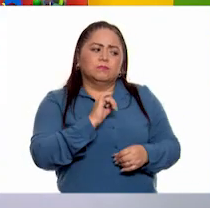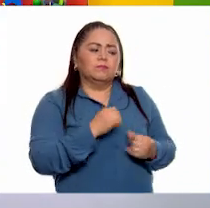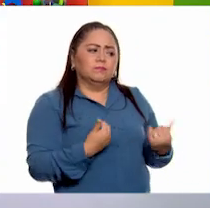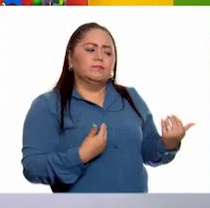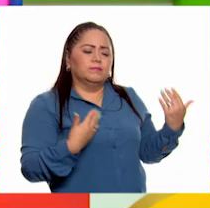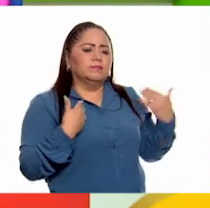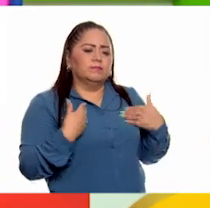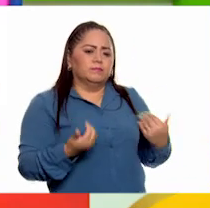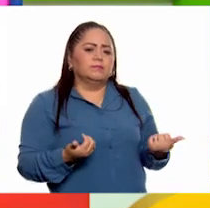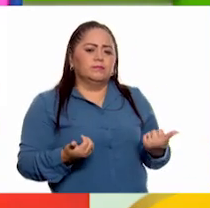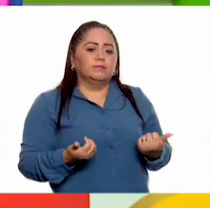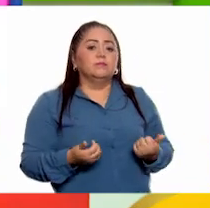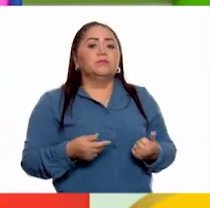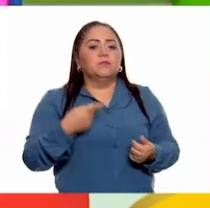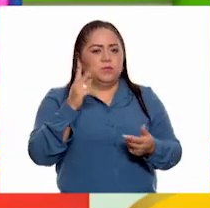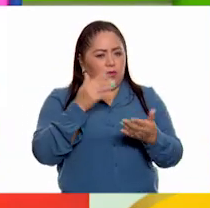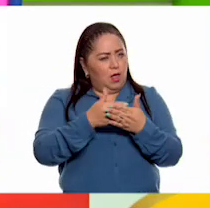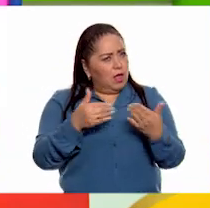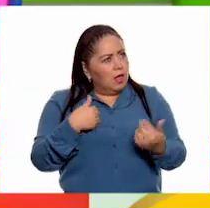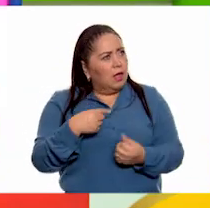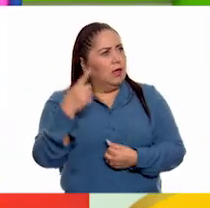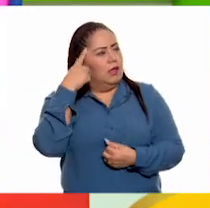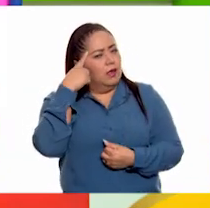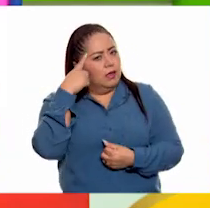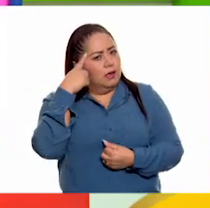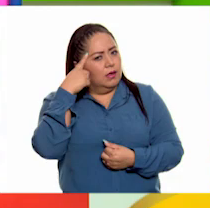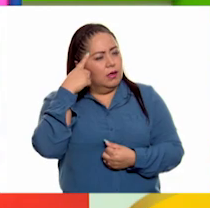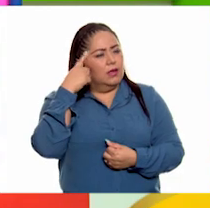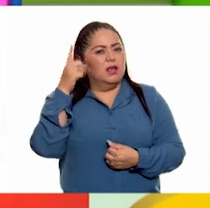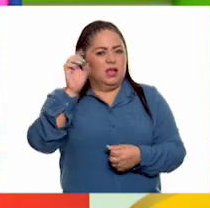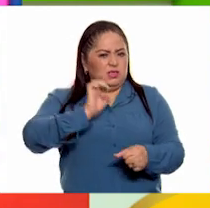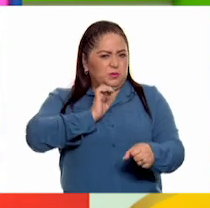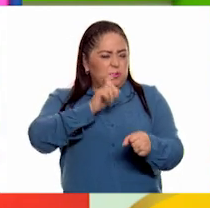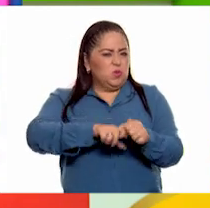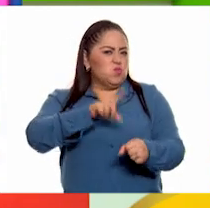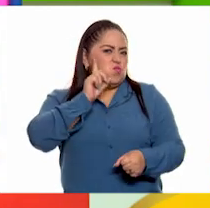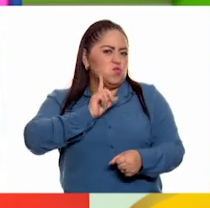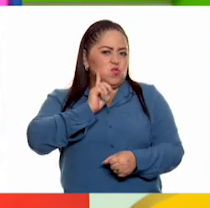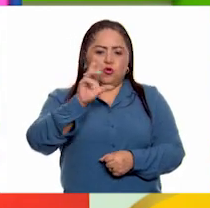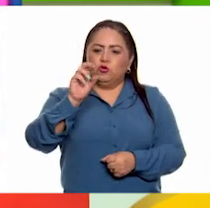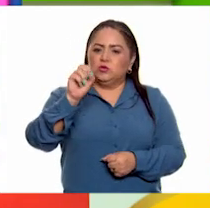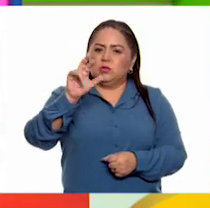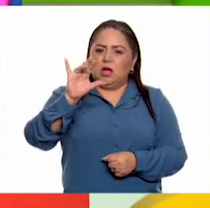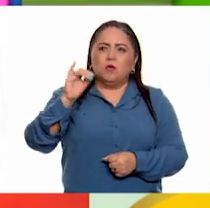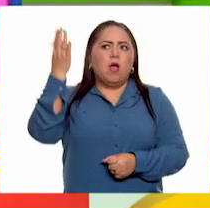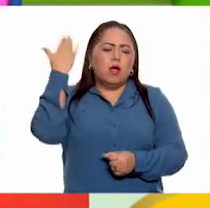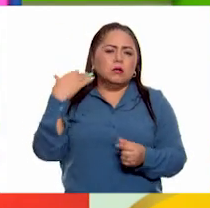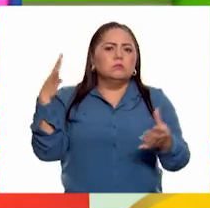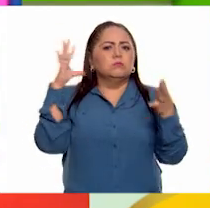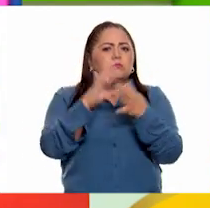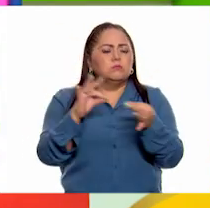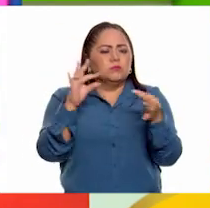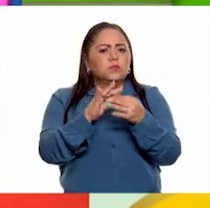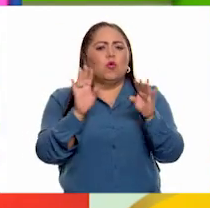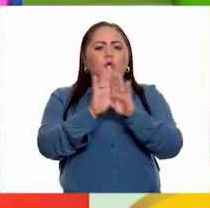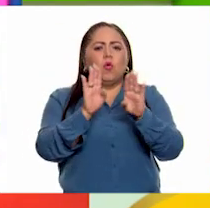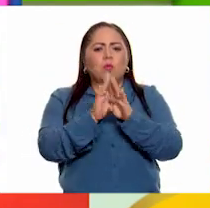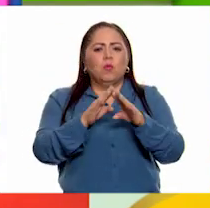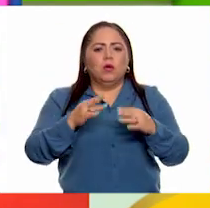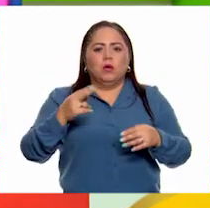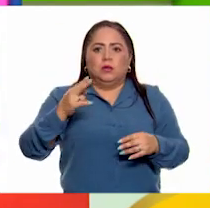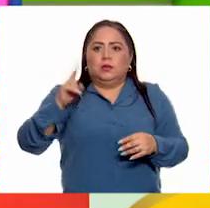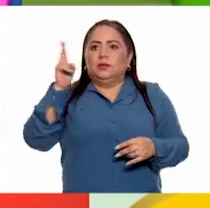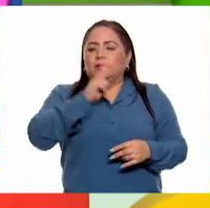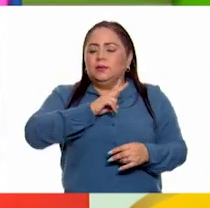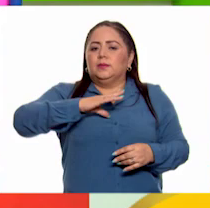entiendo. Ahora que lo recuerdo, la especialista Rosario nos explicó en otra sesión algunas formas para regular